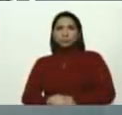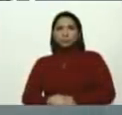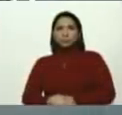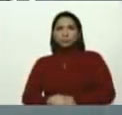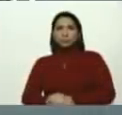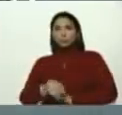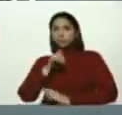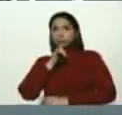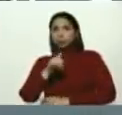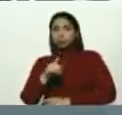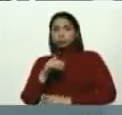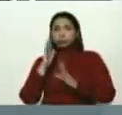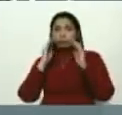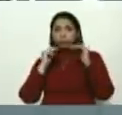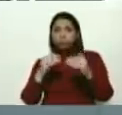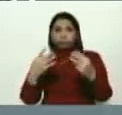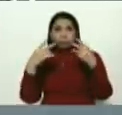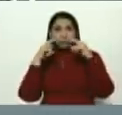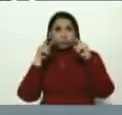anunciar, atención,